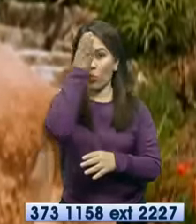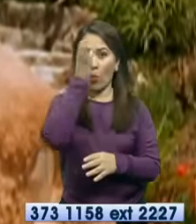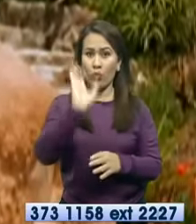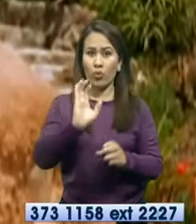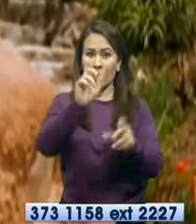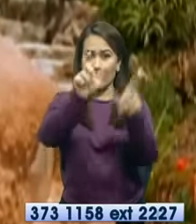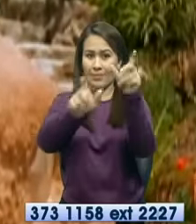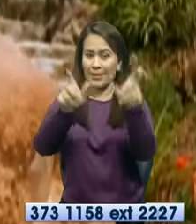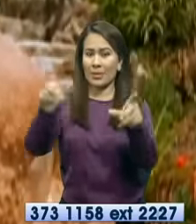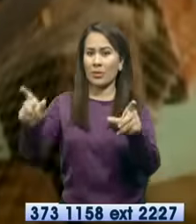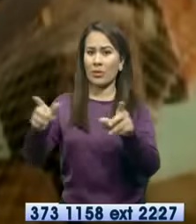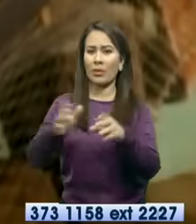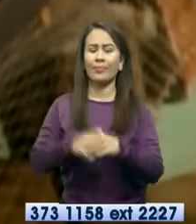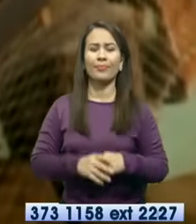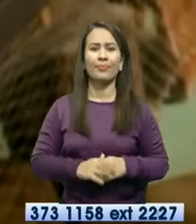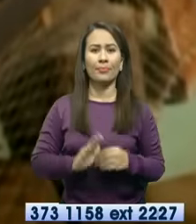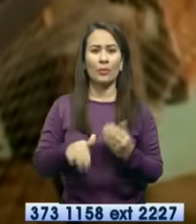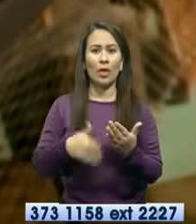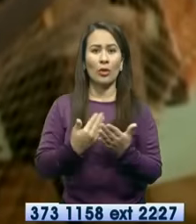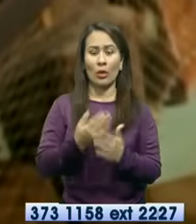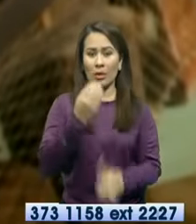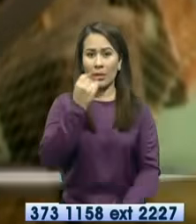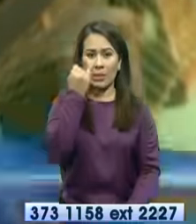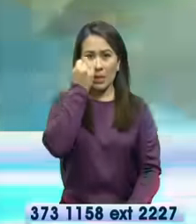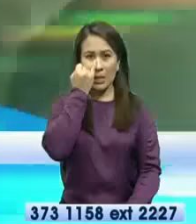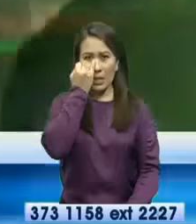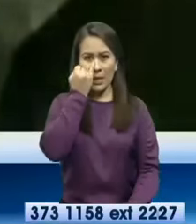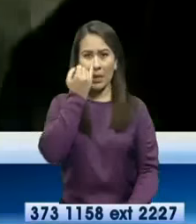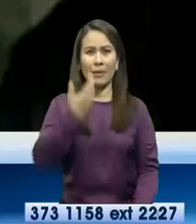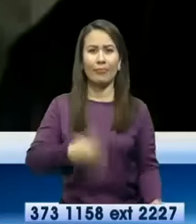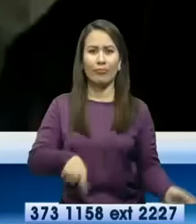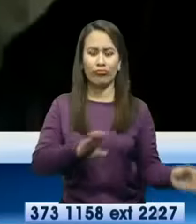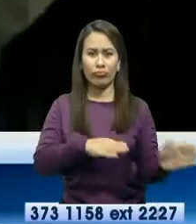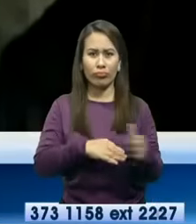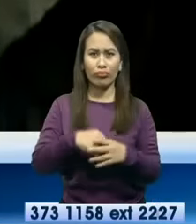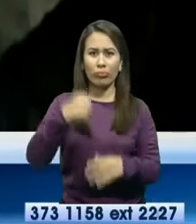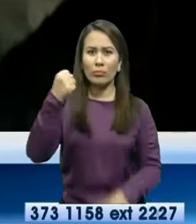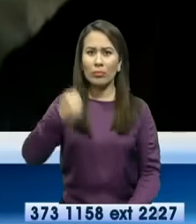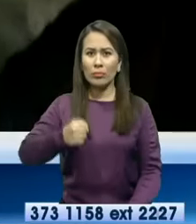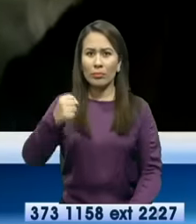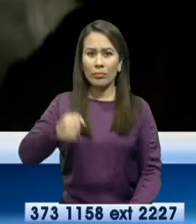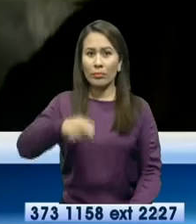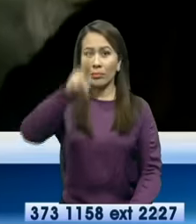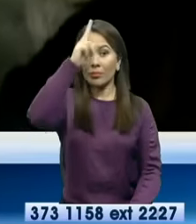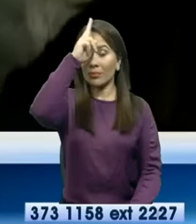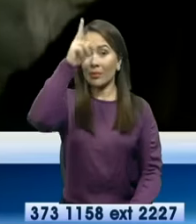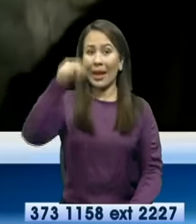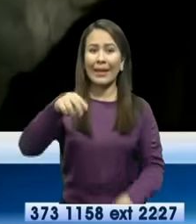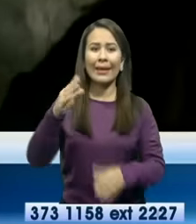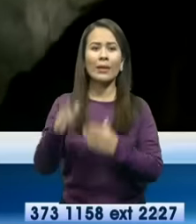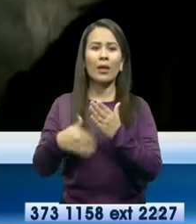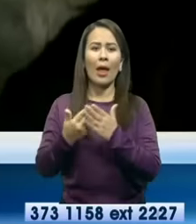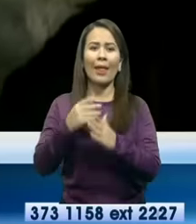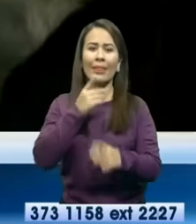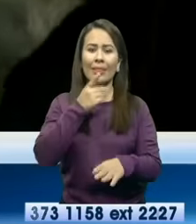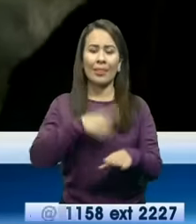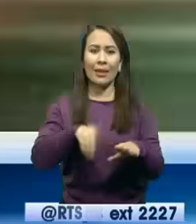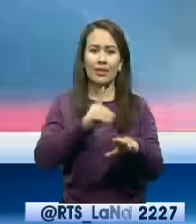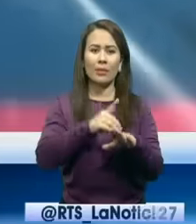los pueblos de equinocciales y de los indígenas Lulumbamba. El director decidió mantener unas chozas